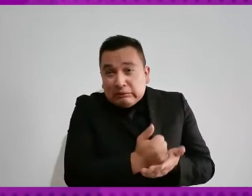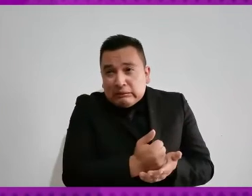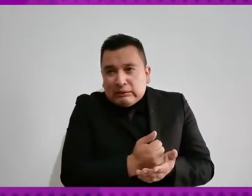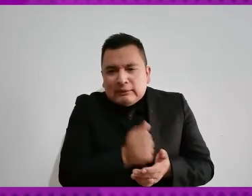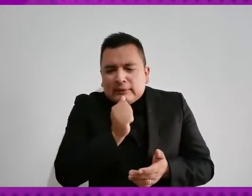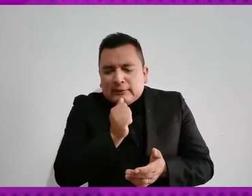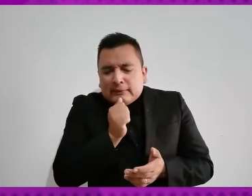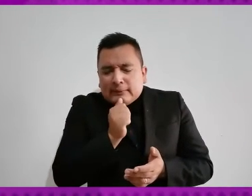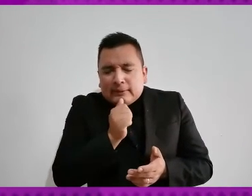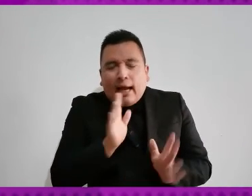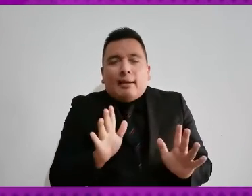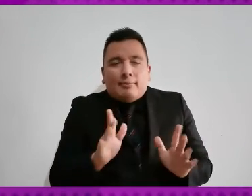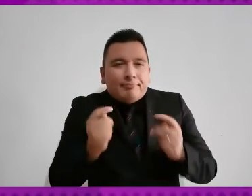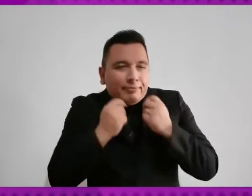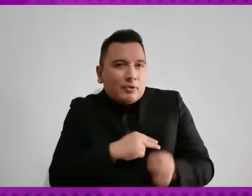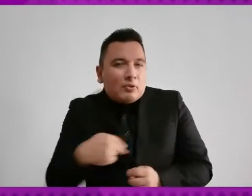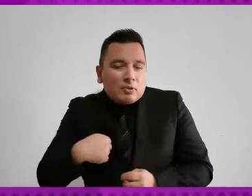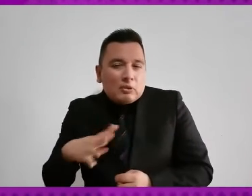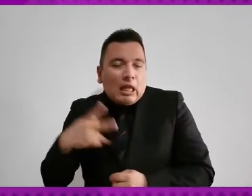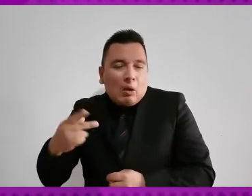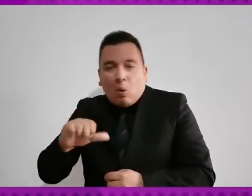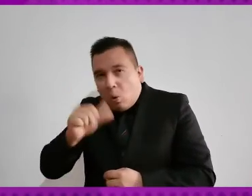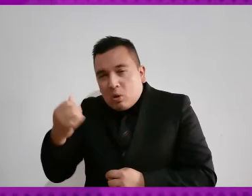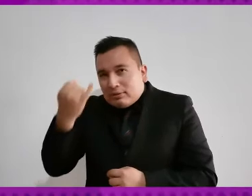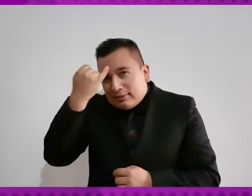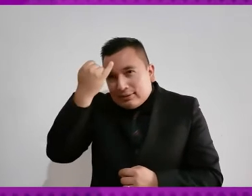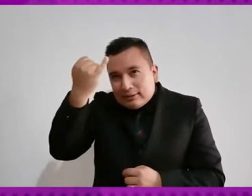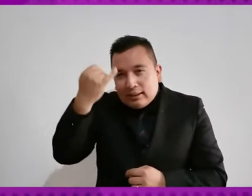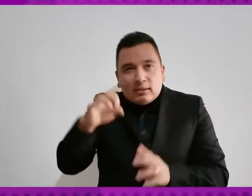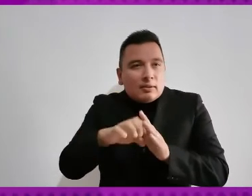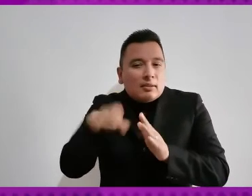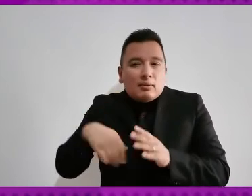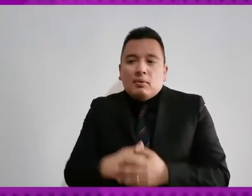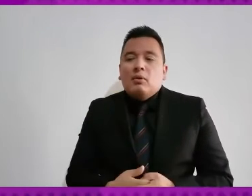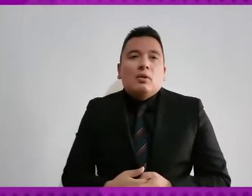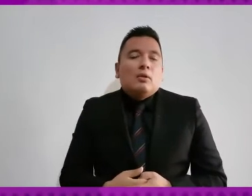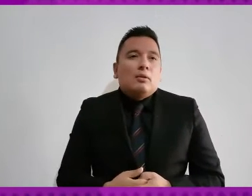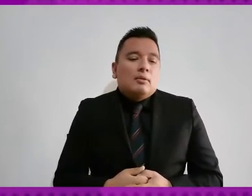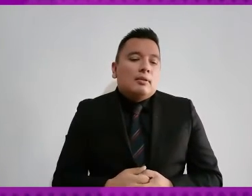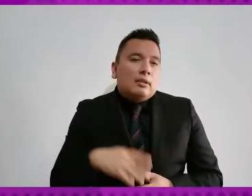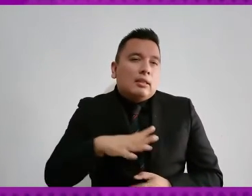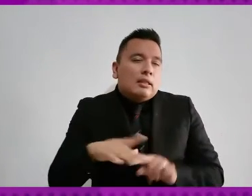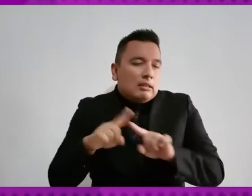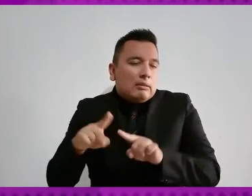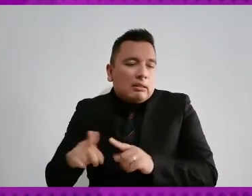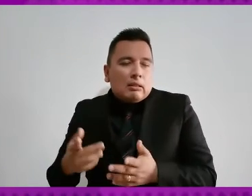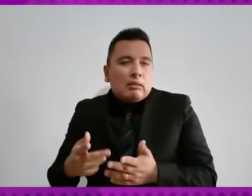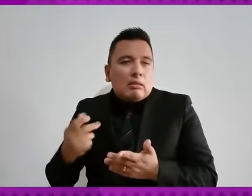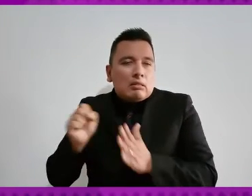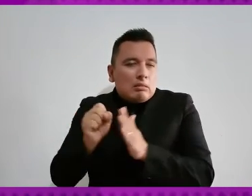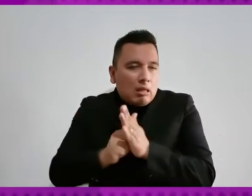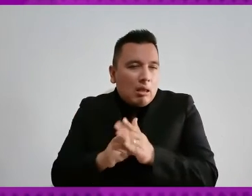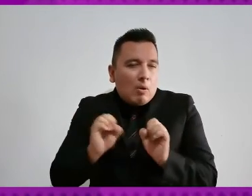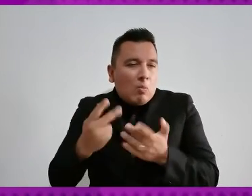con la urna electrónica, adicionalmente estamos innovando como Sistema Nacional de Elecciones con diferentes sistemas que,